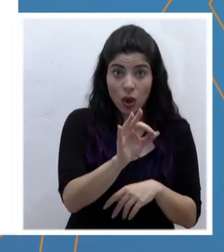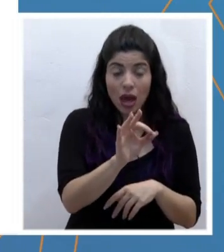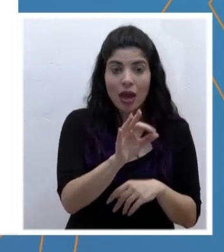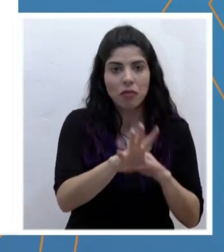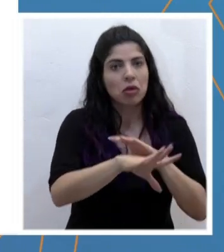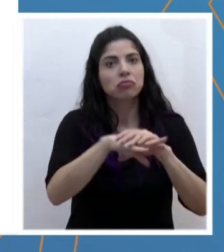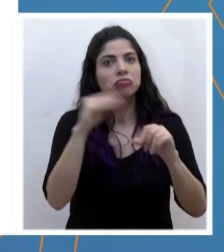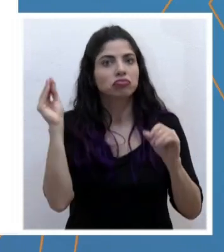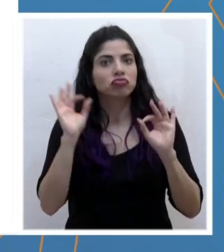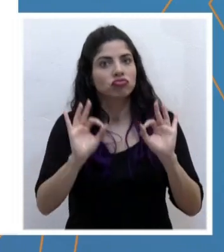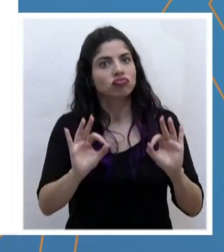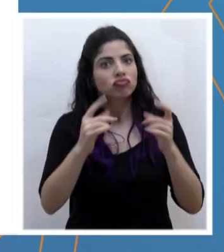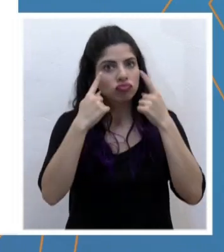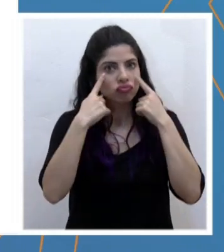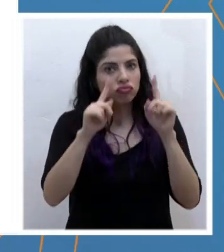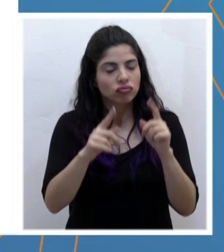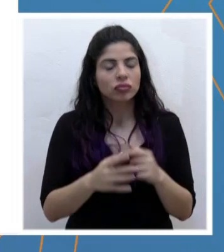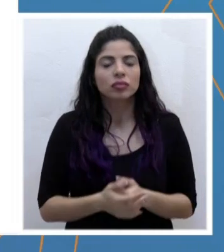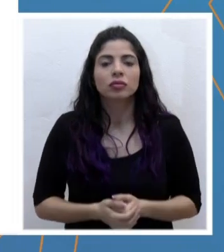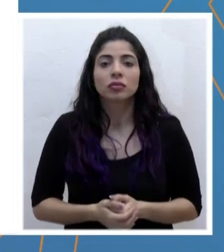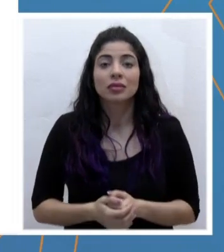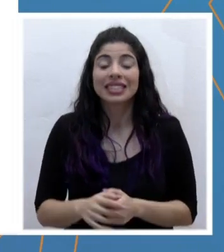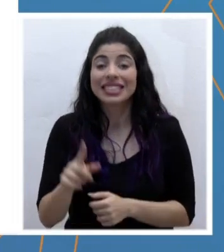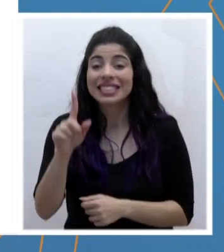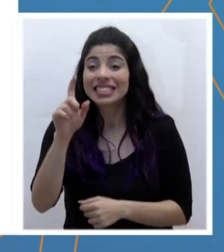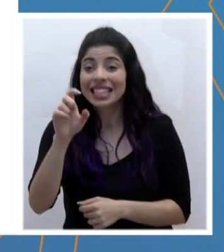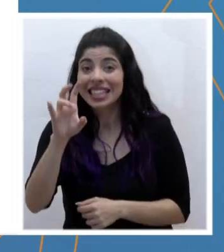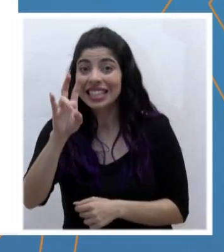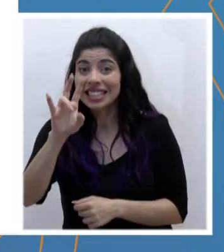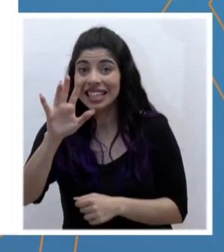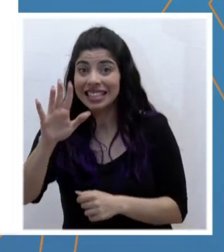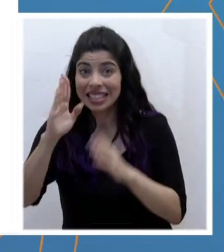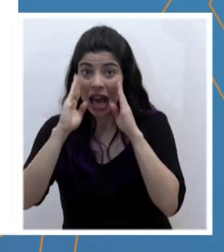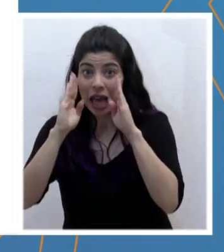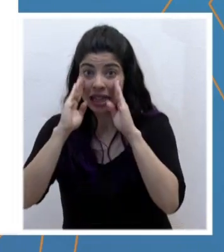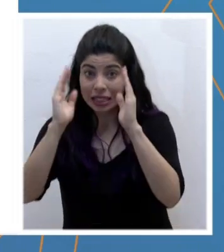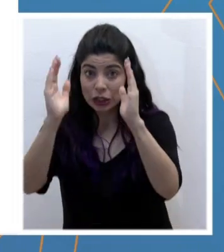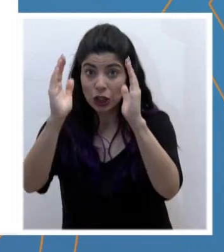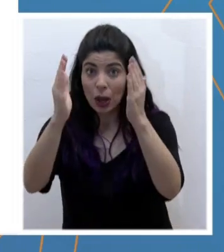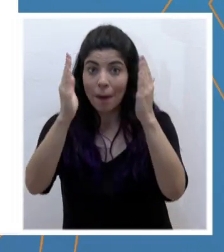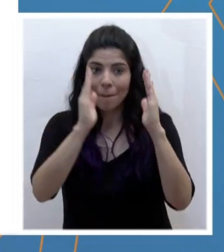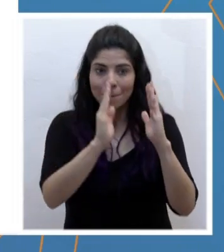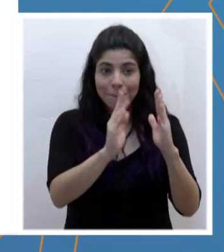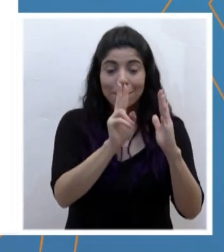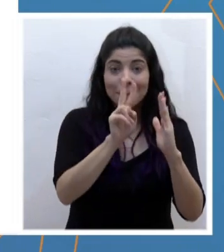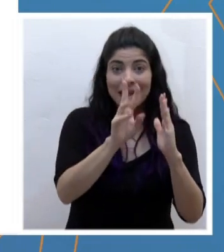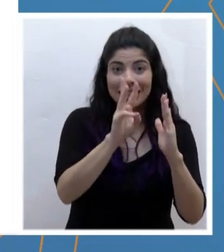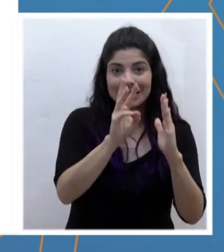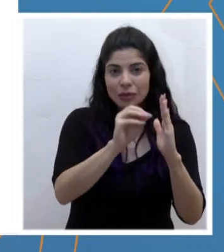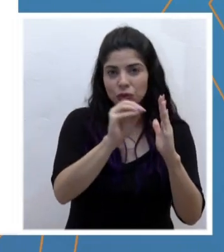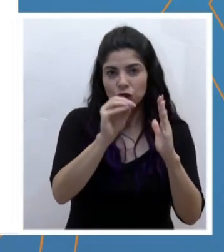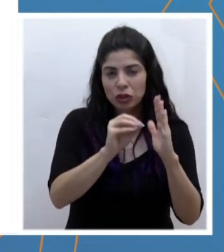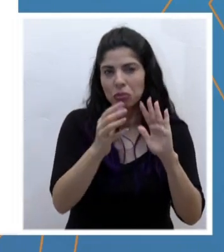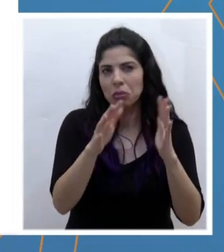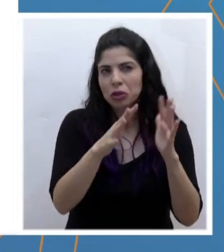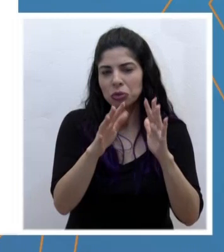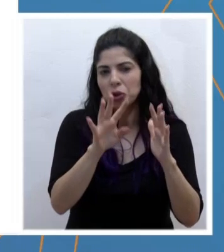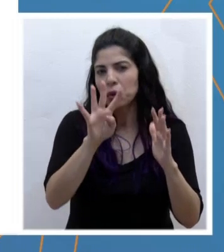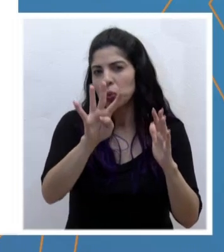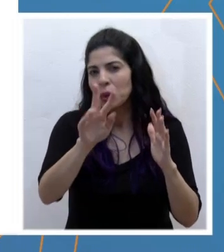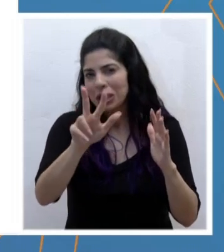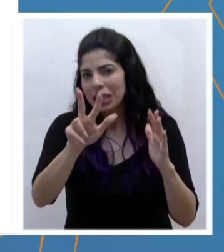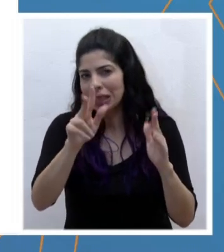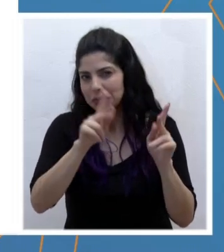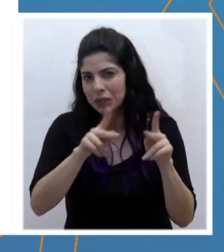egresado satisfactoriamente. De las 175 atenciones, 26%, es decir, más o menos